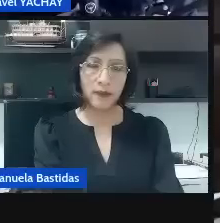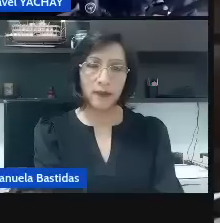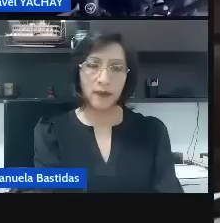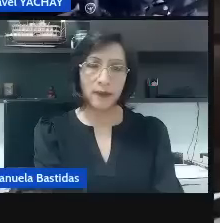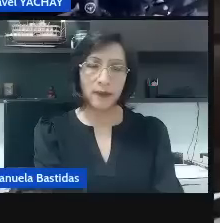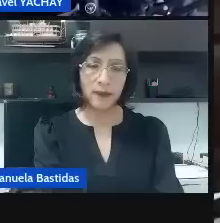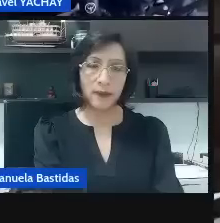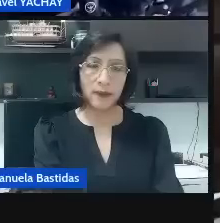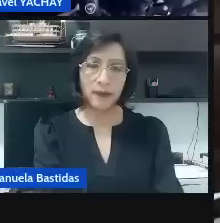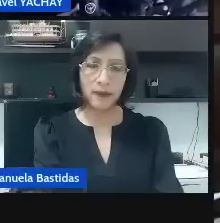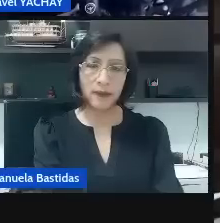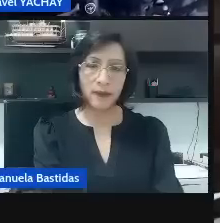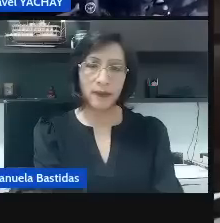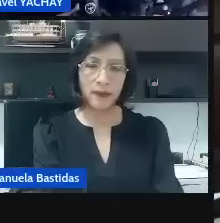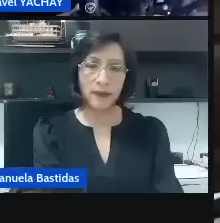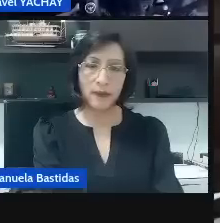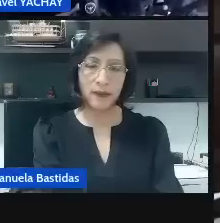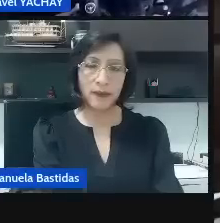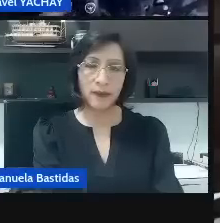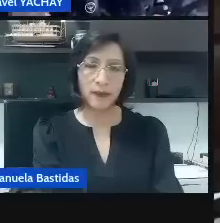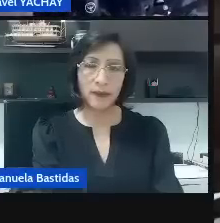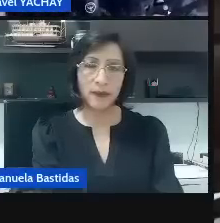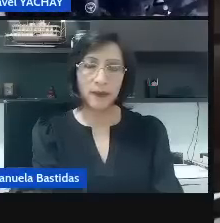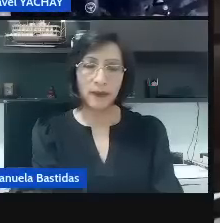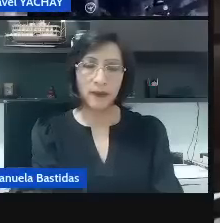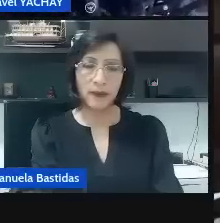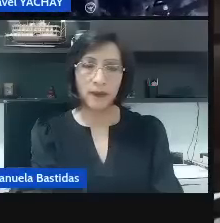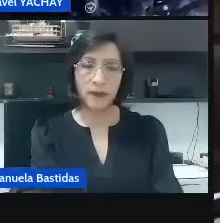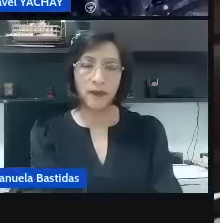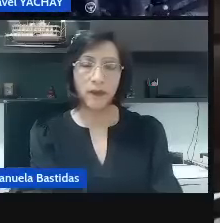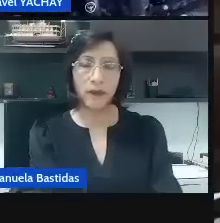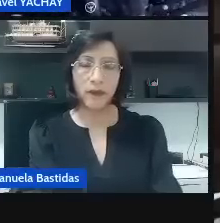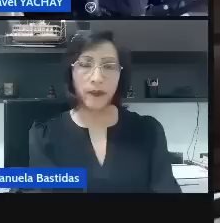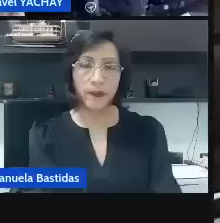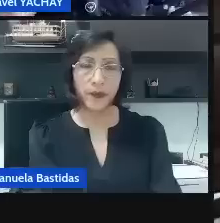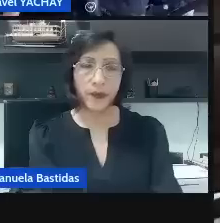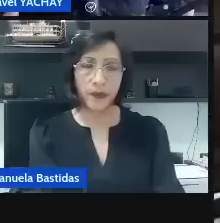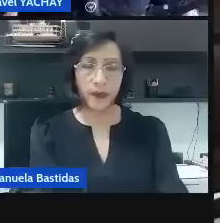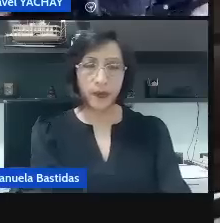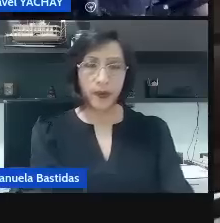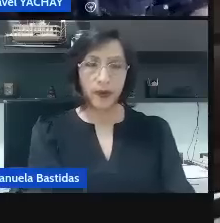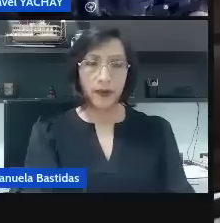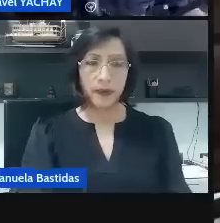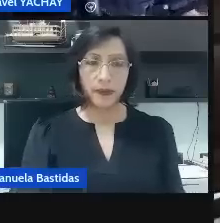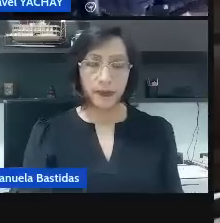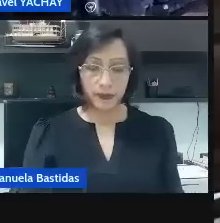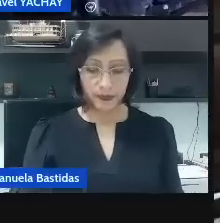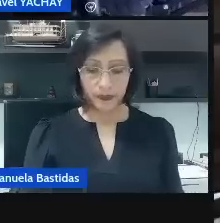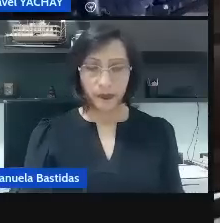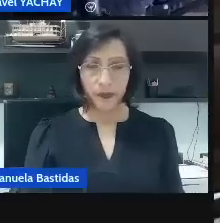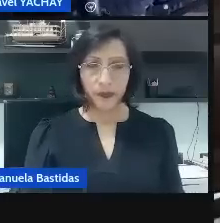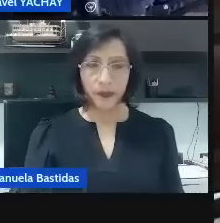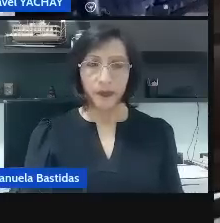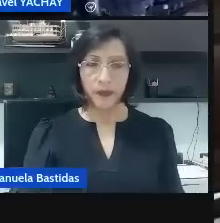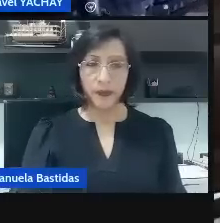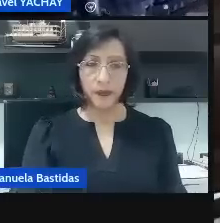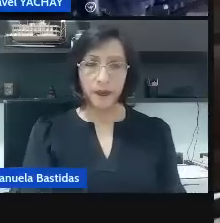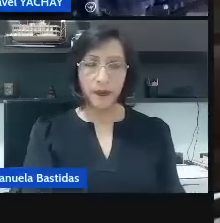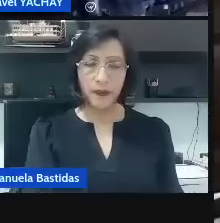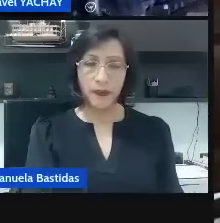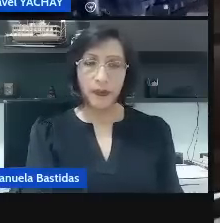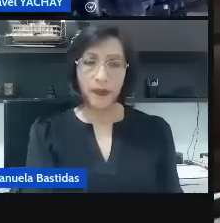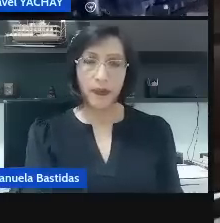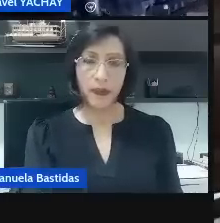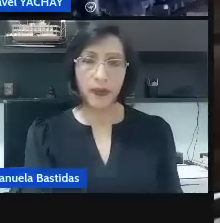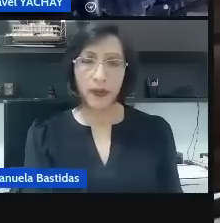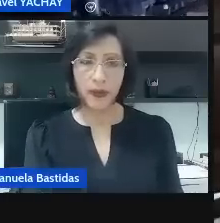él lo leyó porque él veía Pues que era muy probable que lo baquen número uno y dos porque eso es por lo que el pueblo quiere no cuando